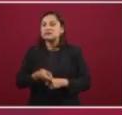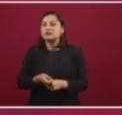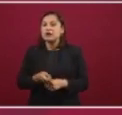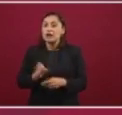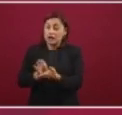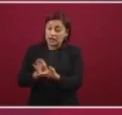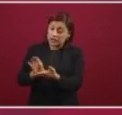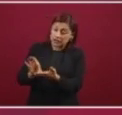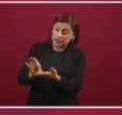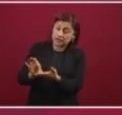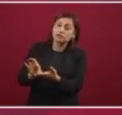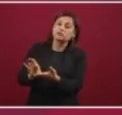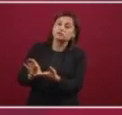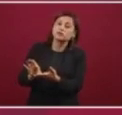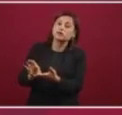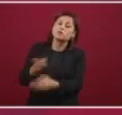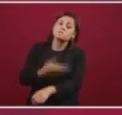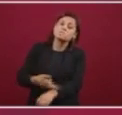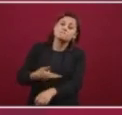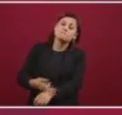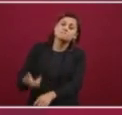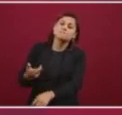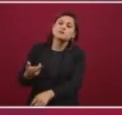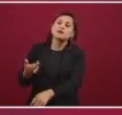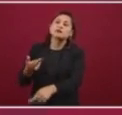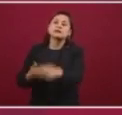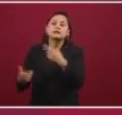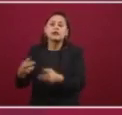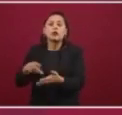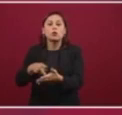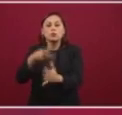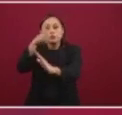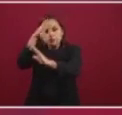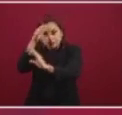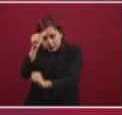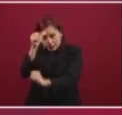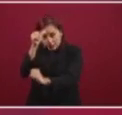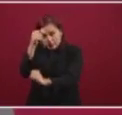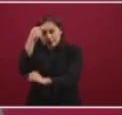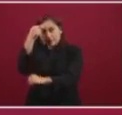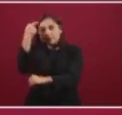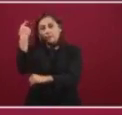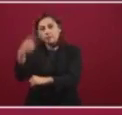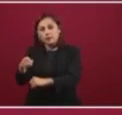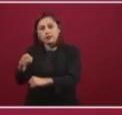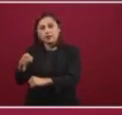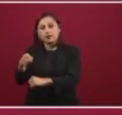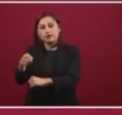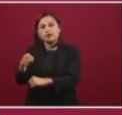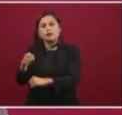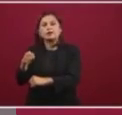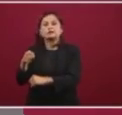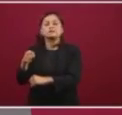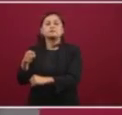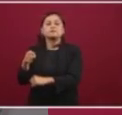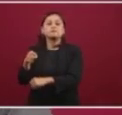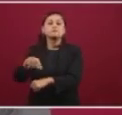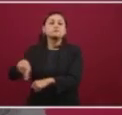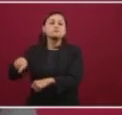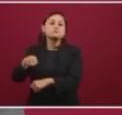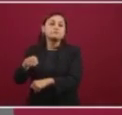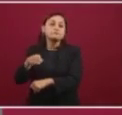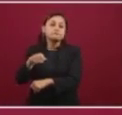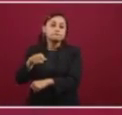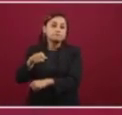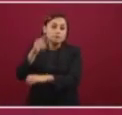para que se avance en el pago, es decir, mejor dicho,